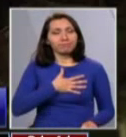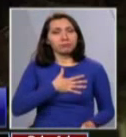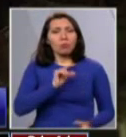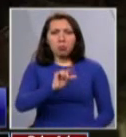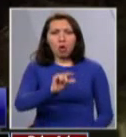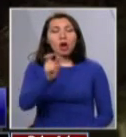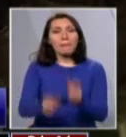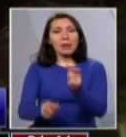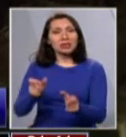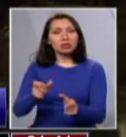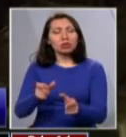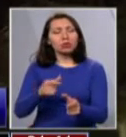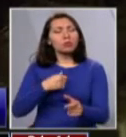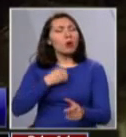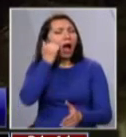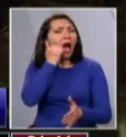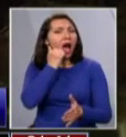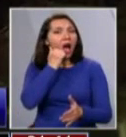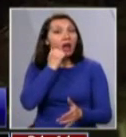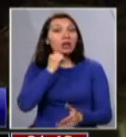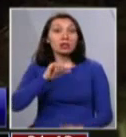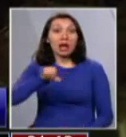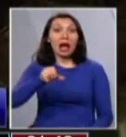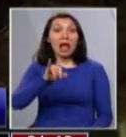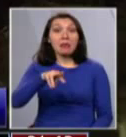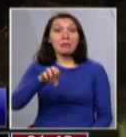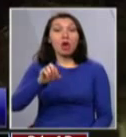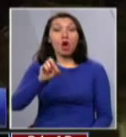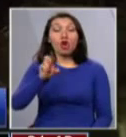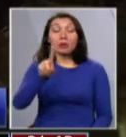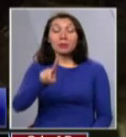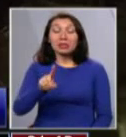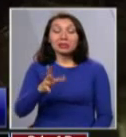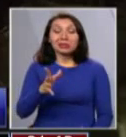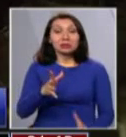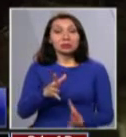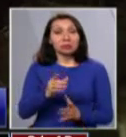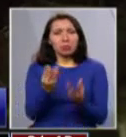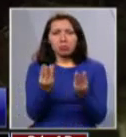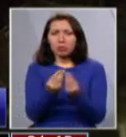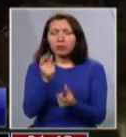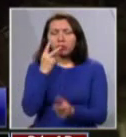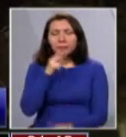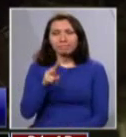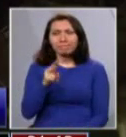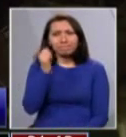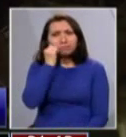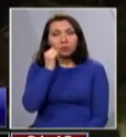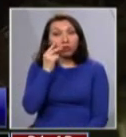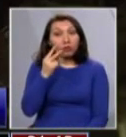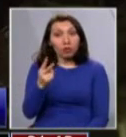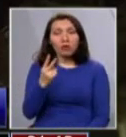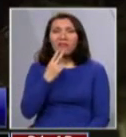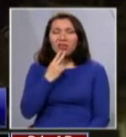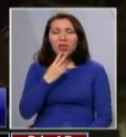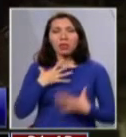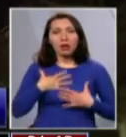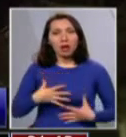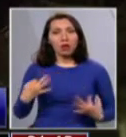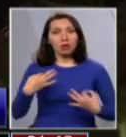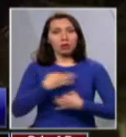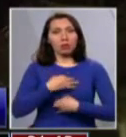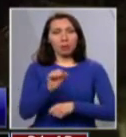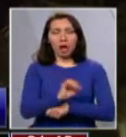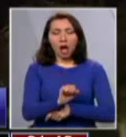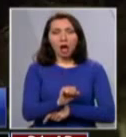poca gente le tengo tanto cariño como a jaime se lo sigo teniendo cuando uno ve cómo él vive como se viste en el